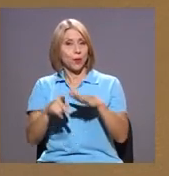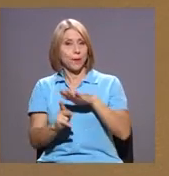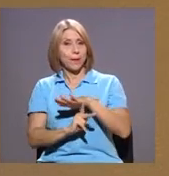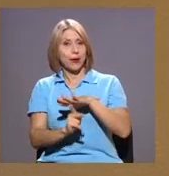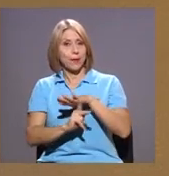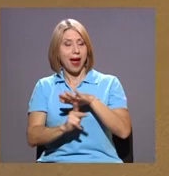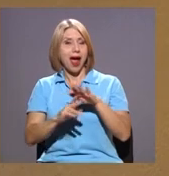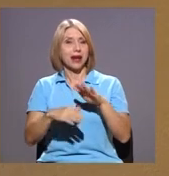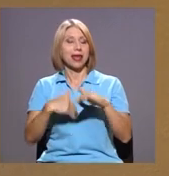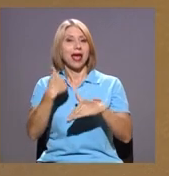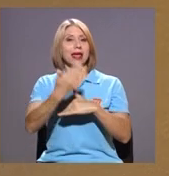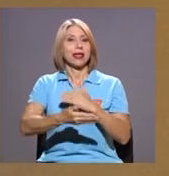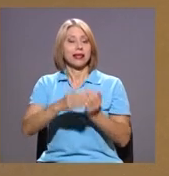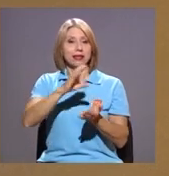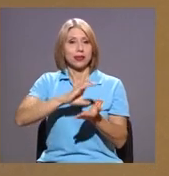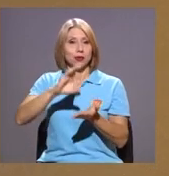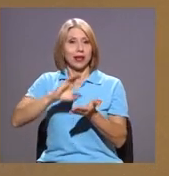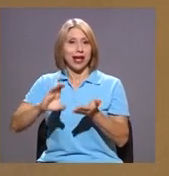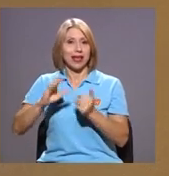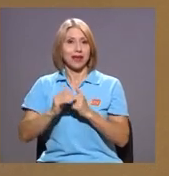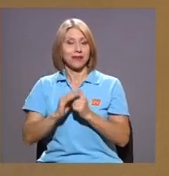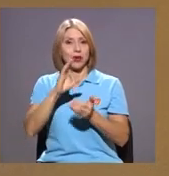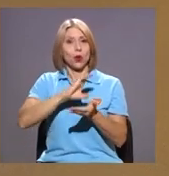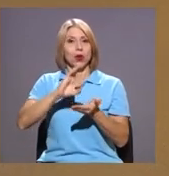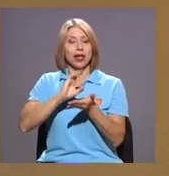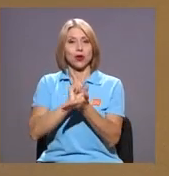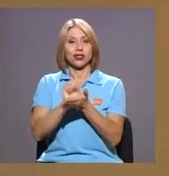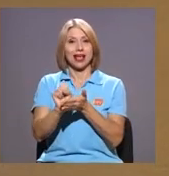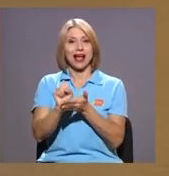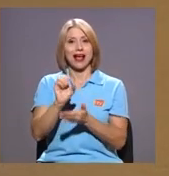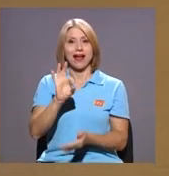primaria y secundaria en el Colegio San Francis.